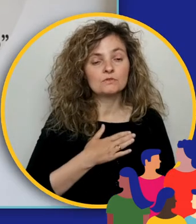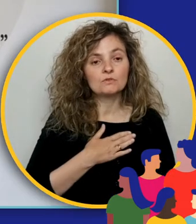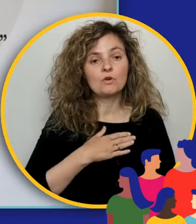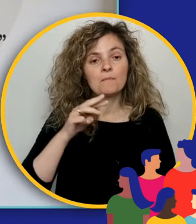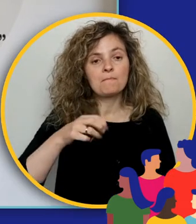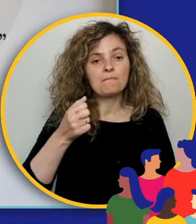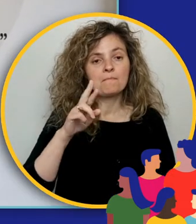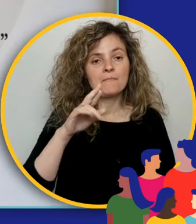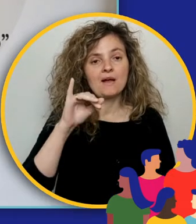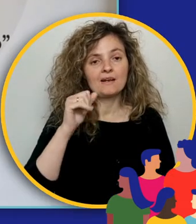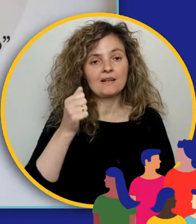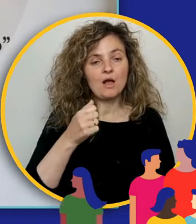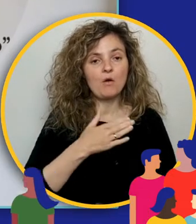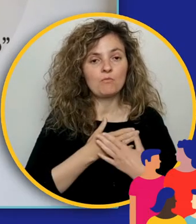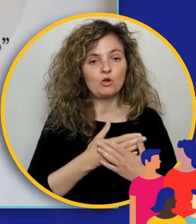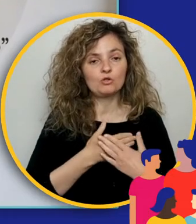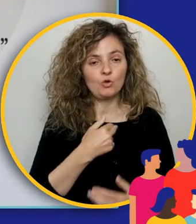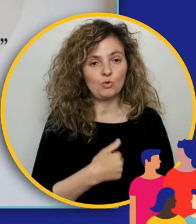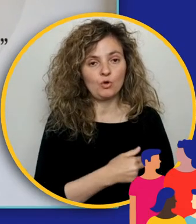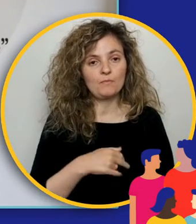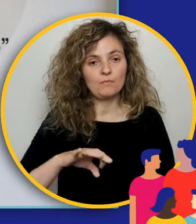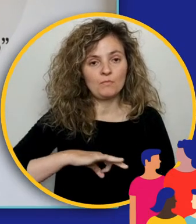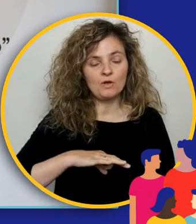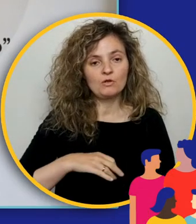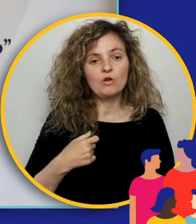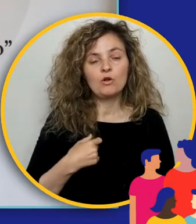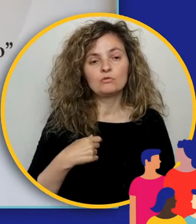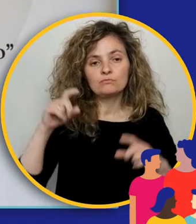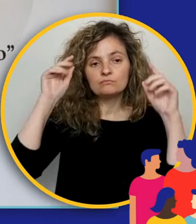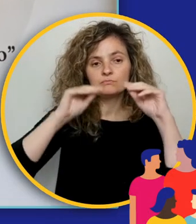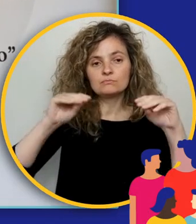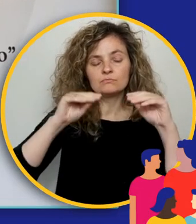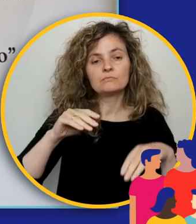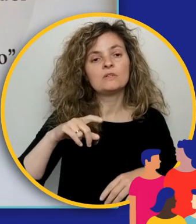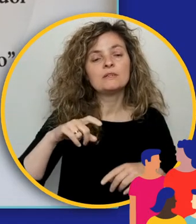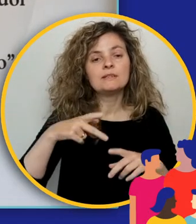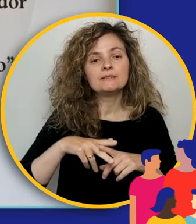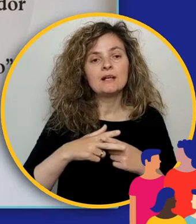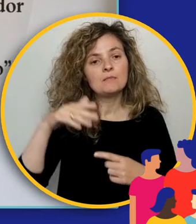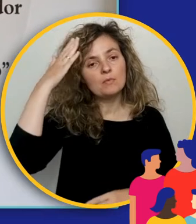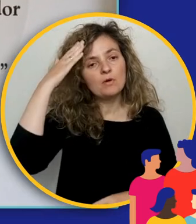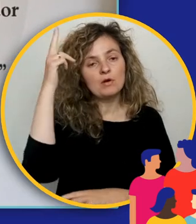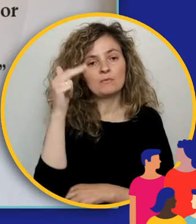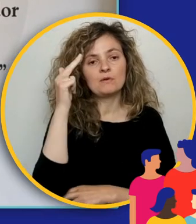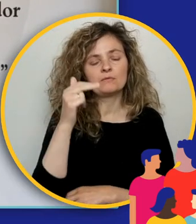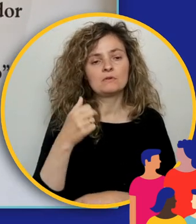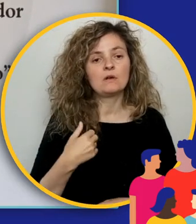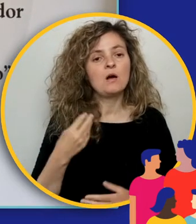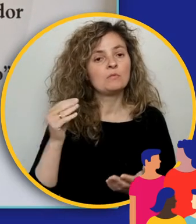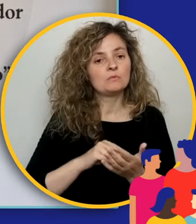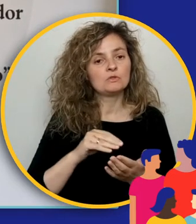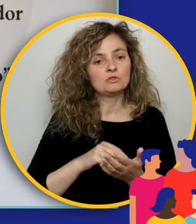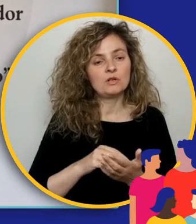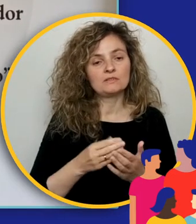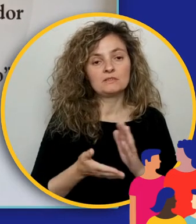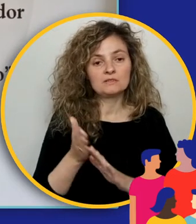Soy María, voluntaria de Cruz Roja, Pontevedra, y doy talleres de memoria los viernes. Hemos organizado muchas salidas al